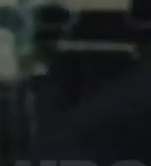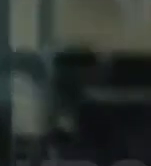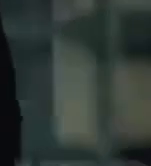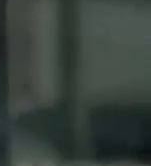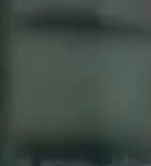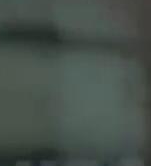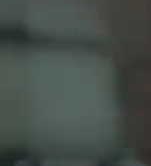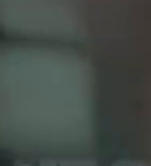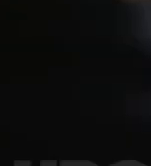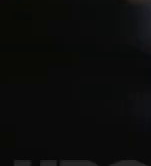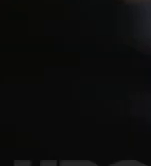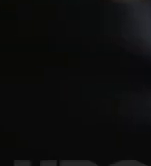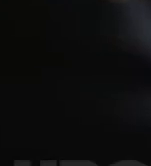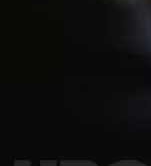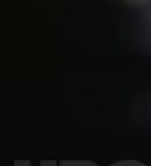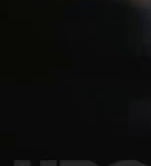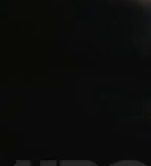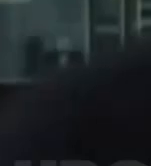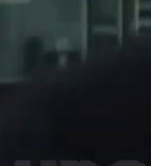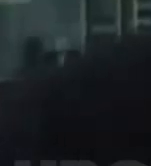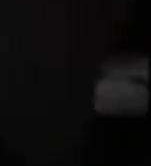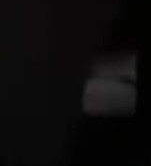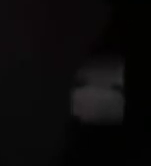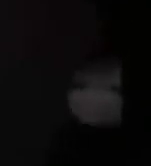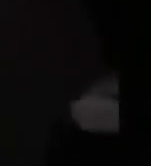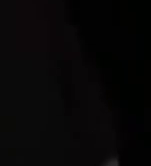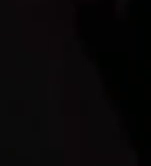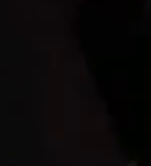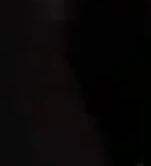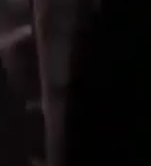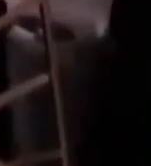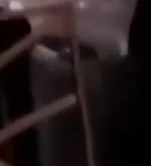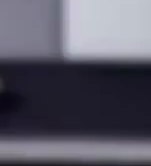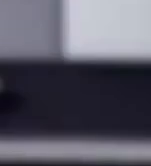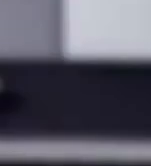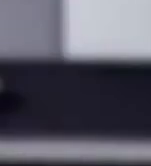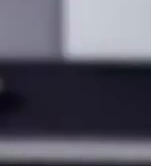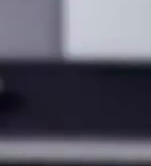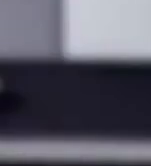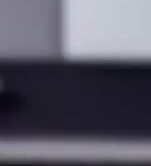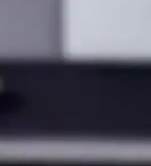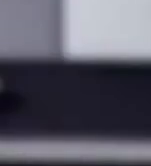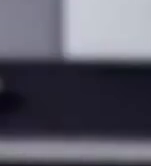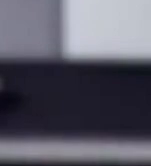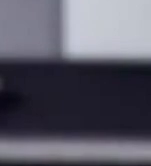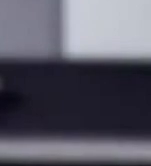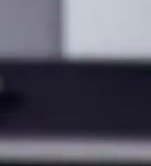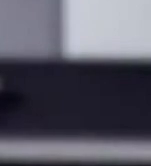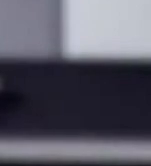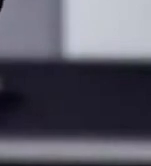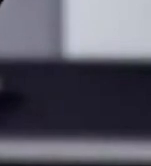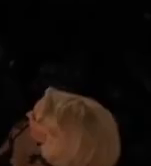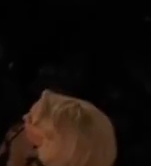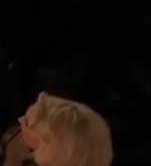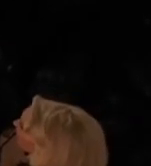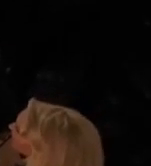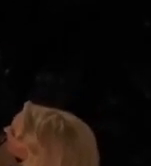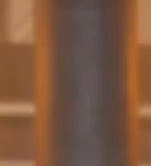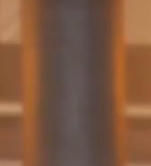Succession obtuvo el Globo de Oro a Mejor Actor de Serie de Drama, Mejor Drama de Televisión y Mejor Actor de Reparto en Televisión. En